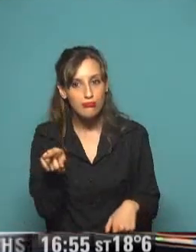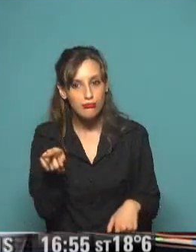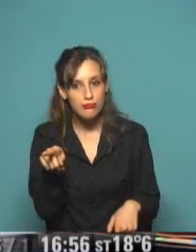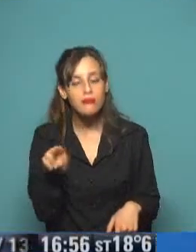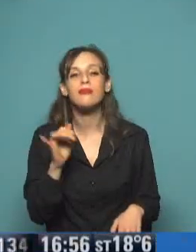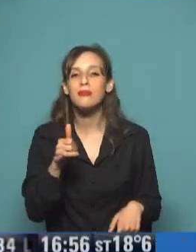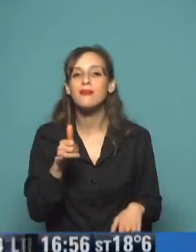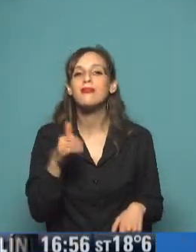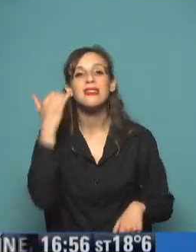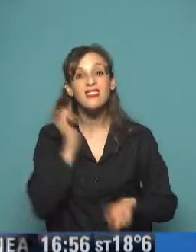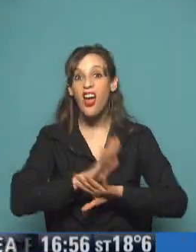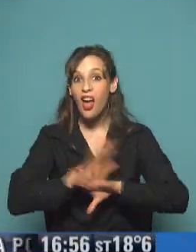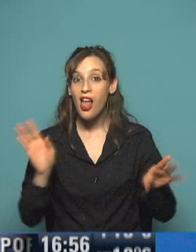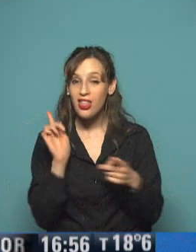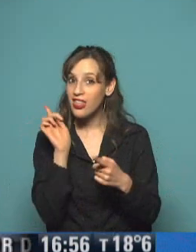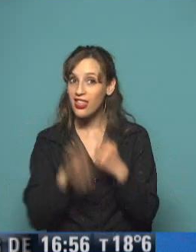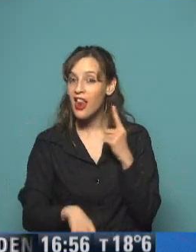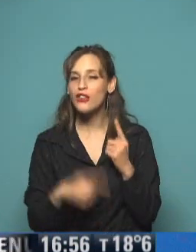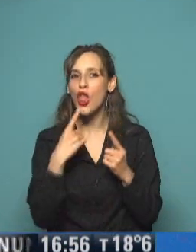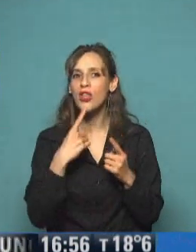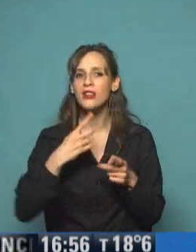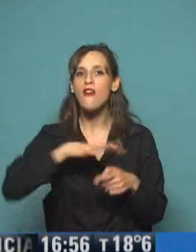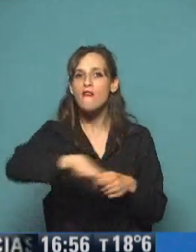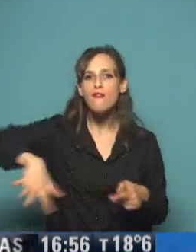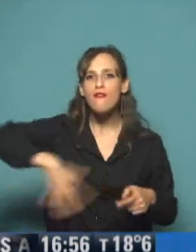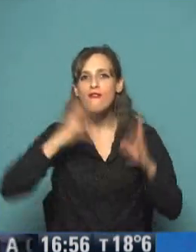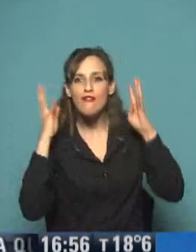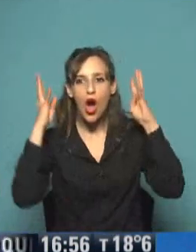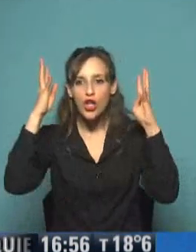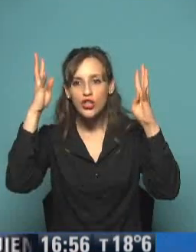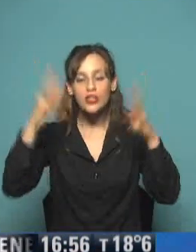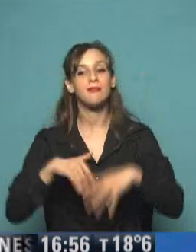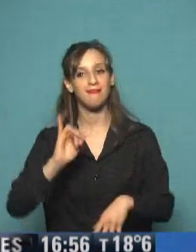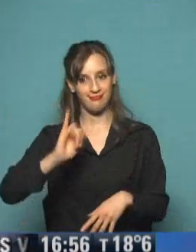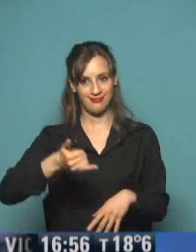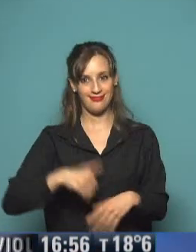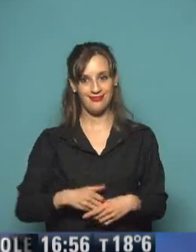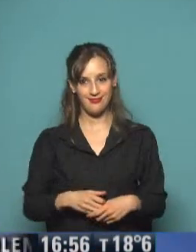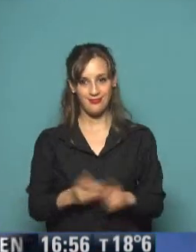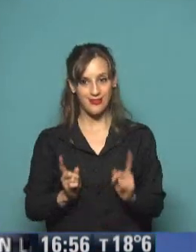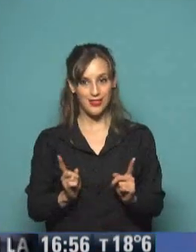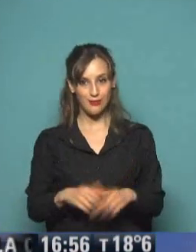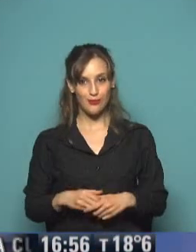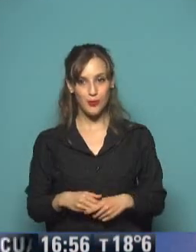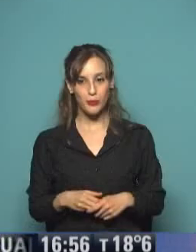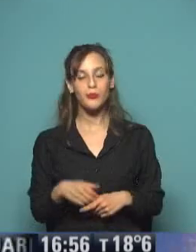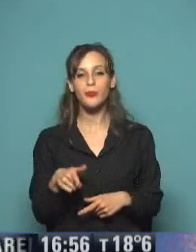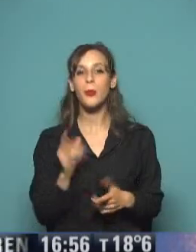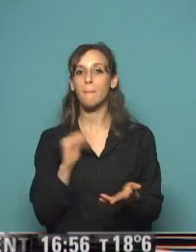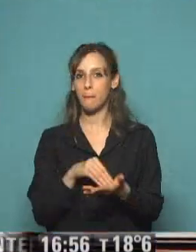Y por ejemplo, ya arranca diciendo por el bosque, que es donde vive. Bien, miren, voy a